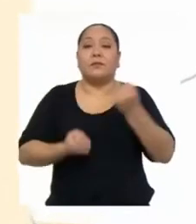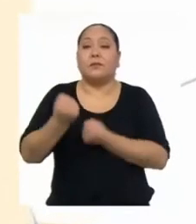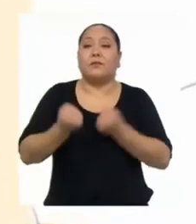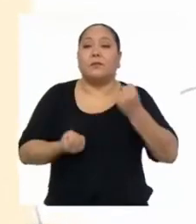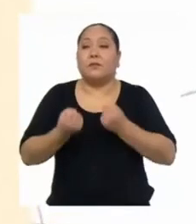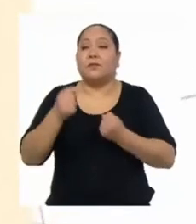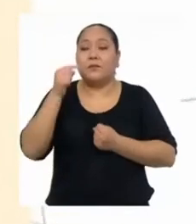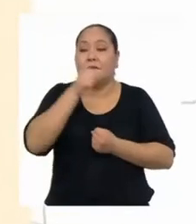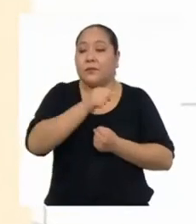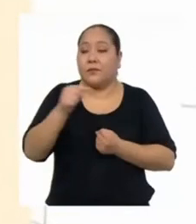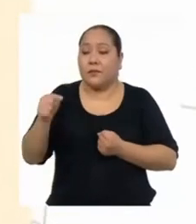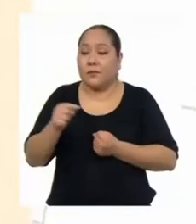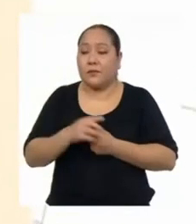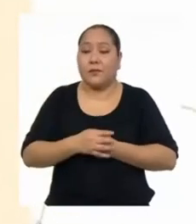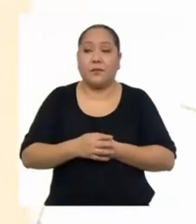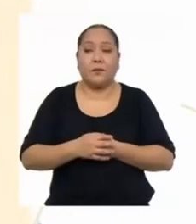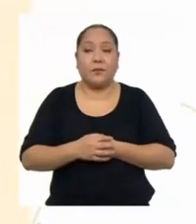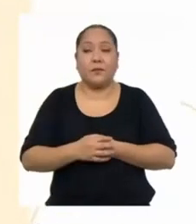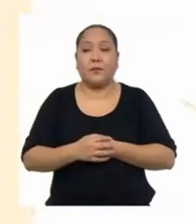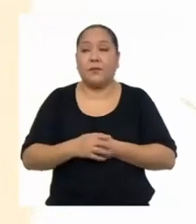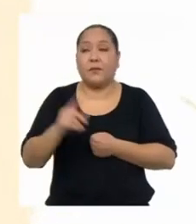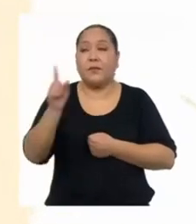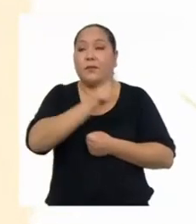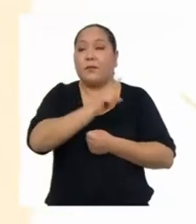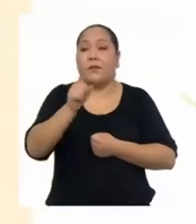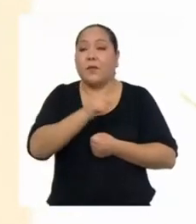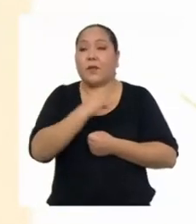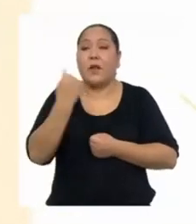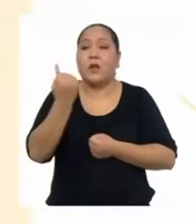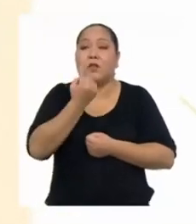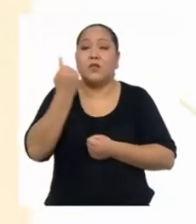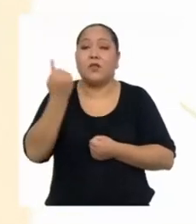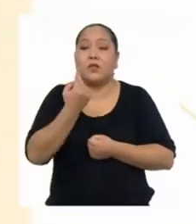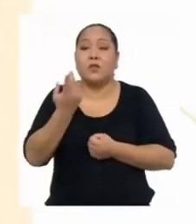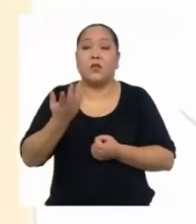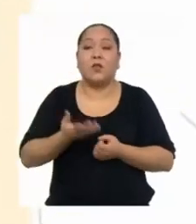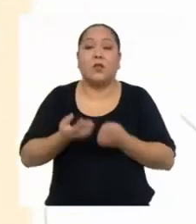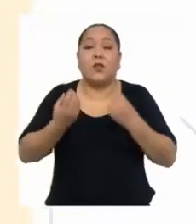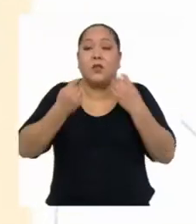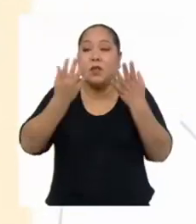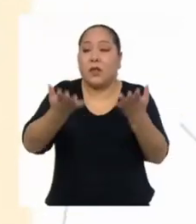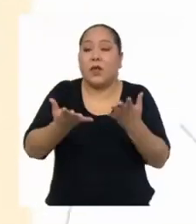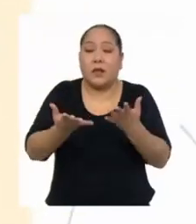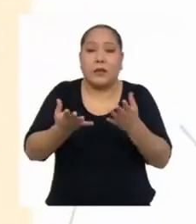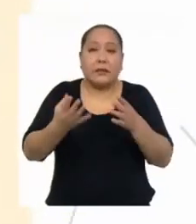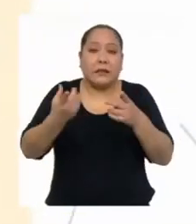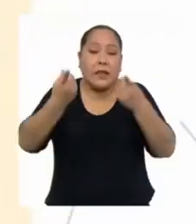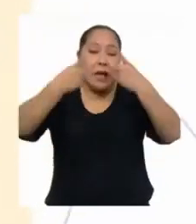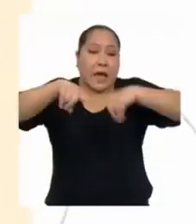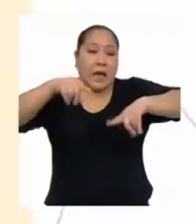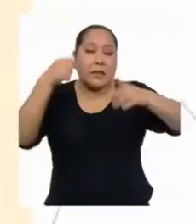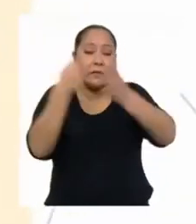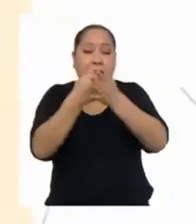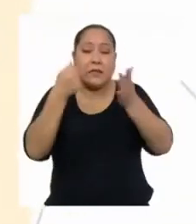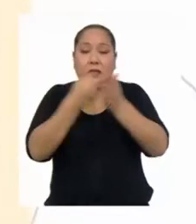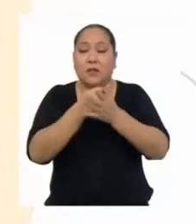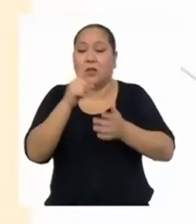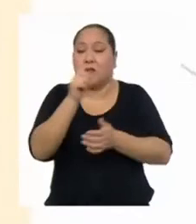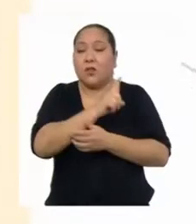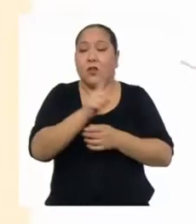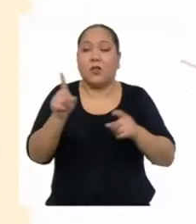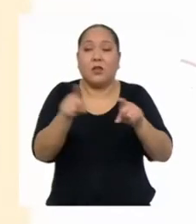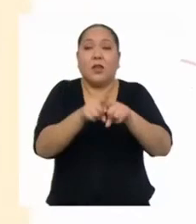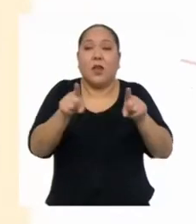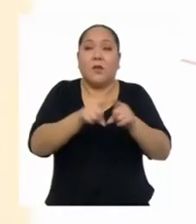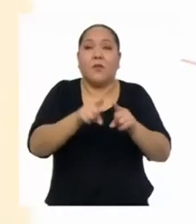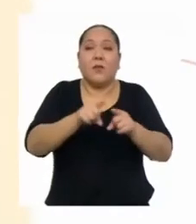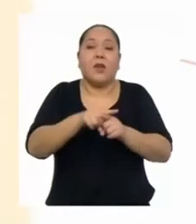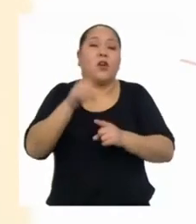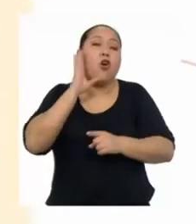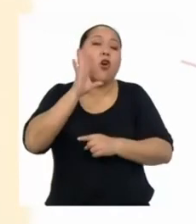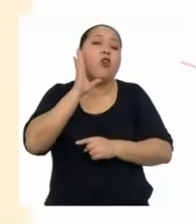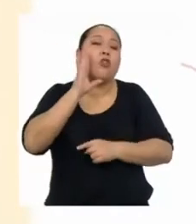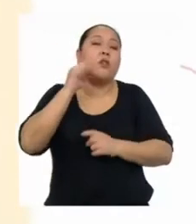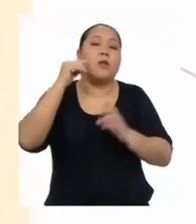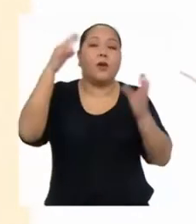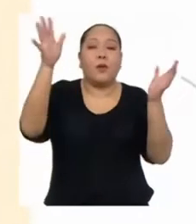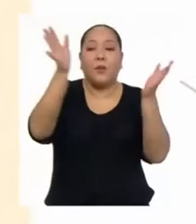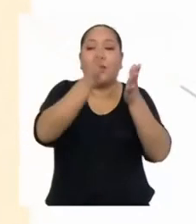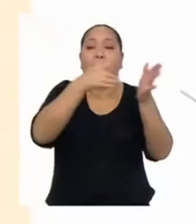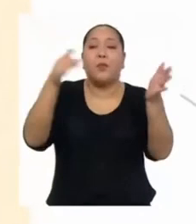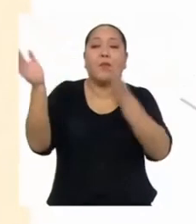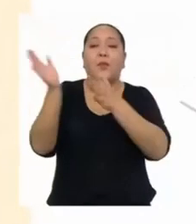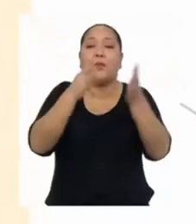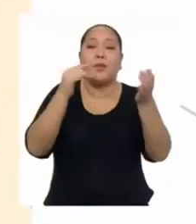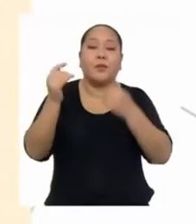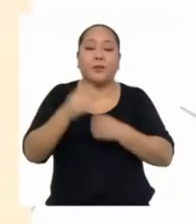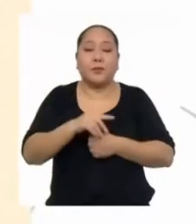los cuales no solo producen accidentes, sino que también contaminan nuestro aire.